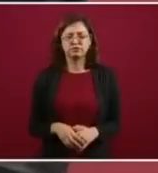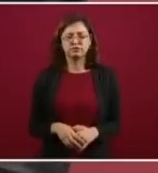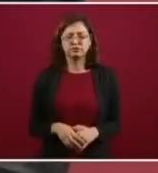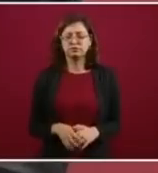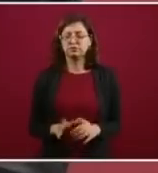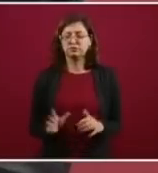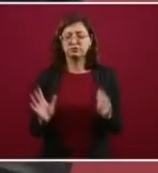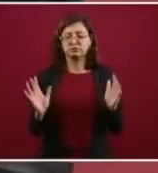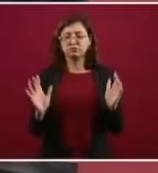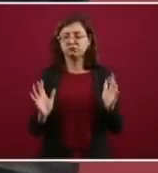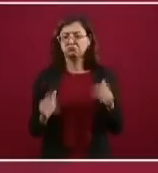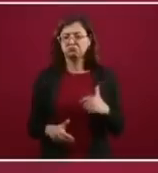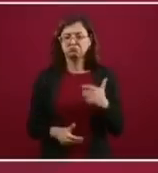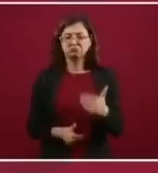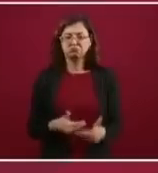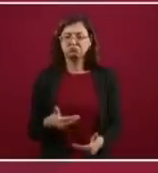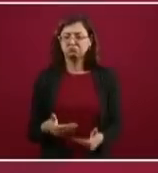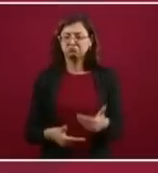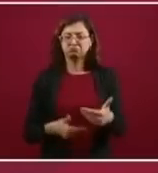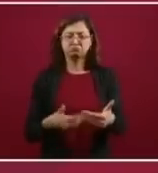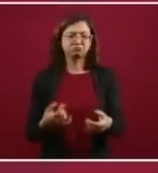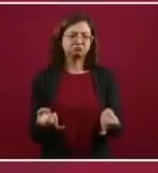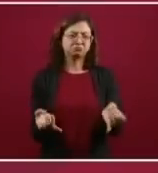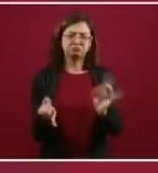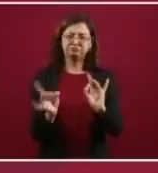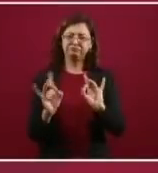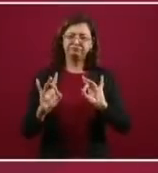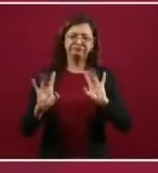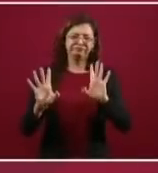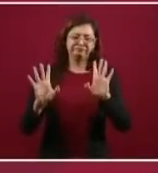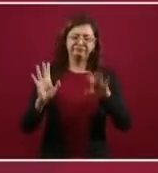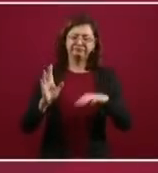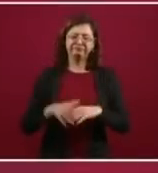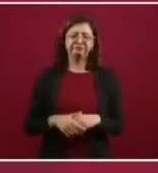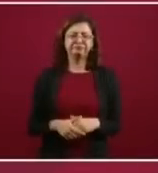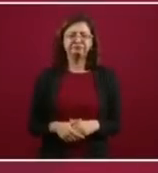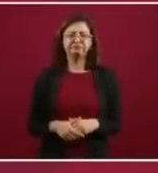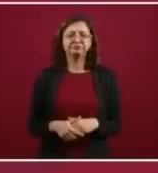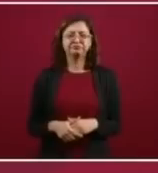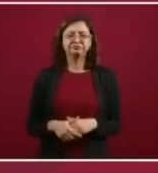y así en otros casos.